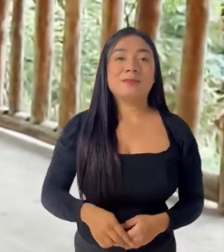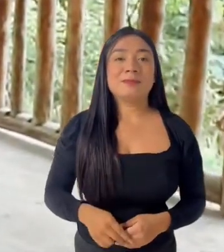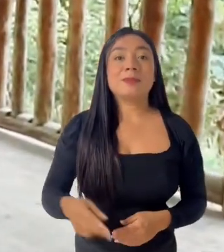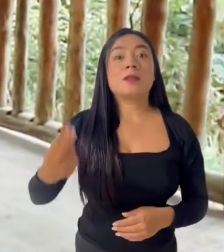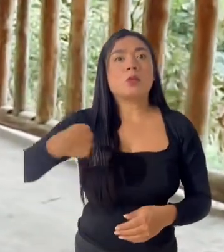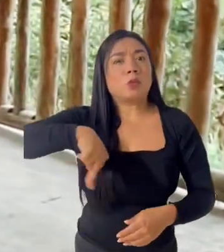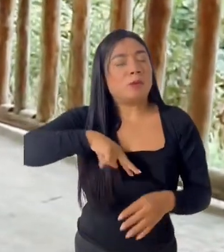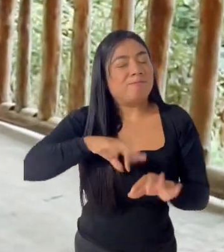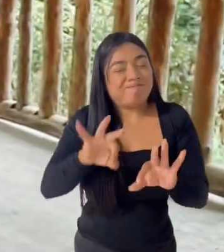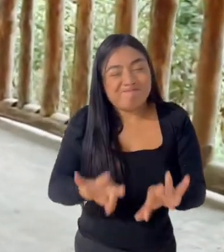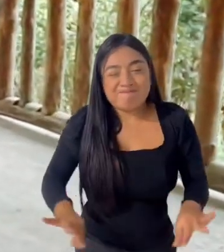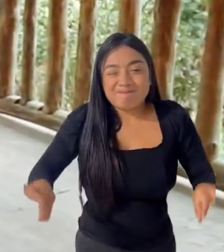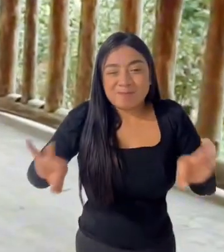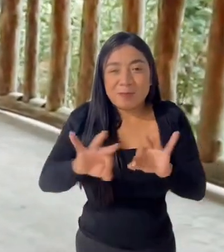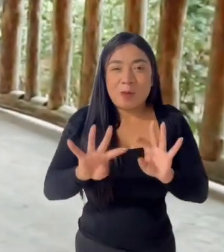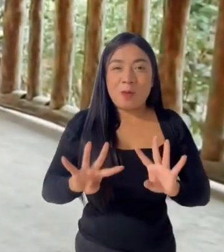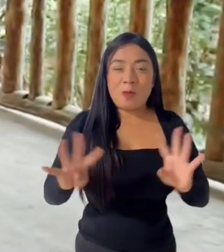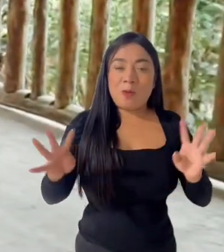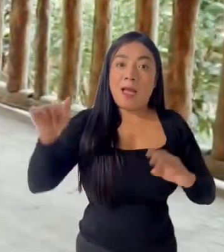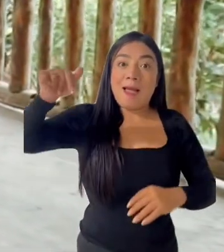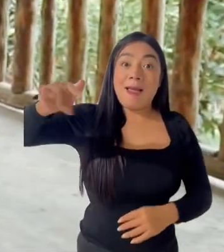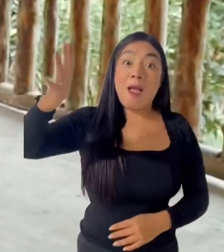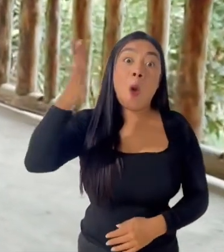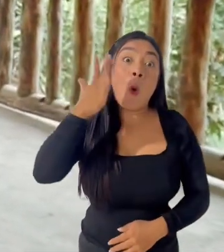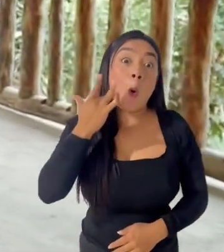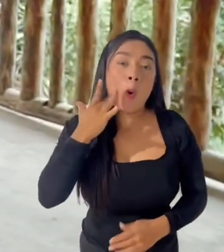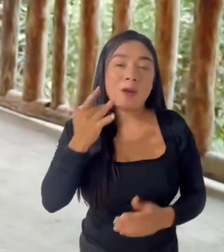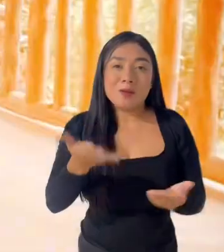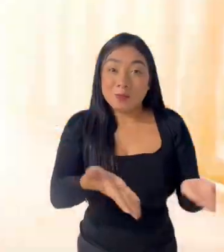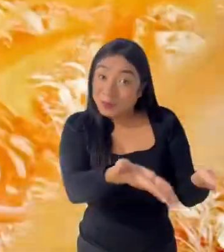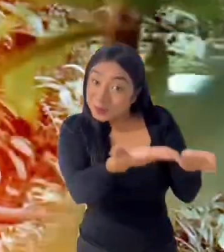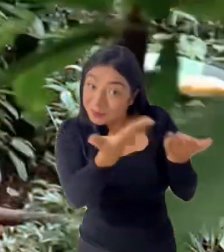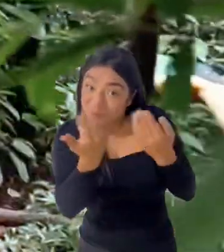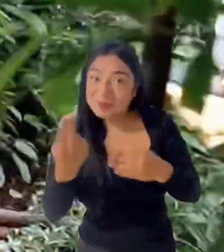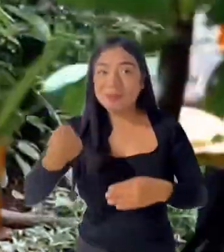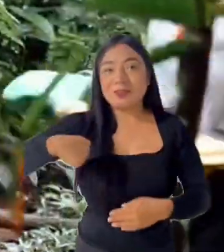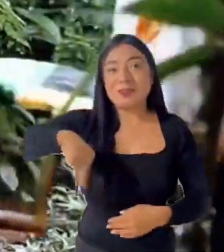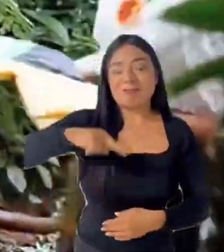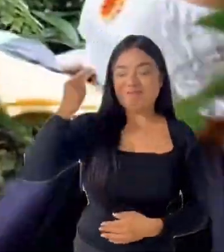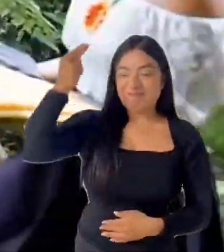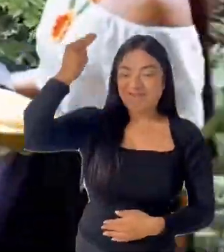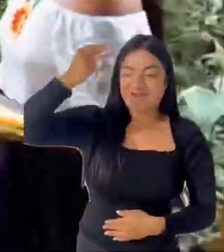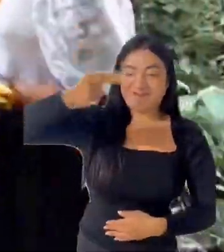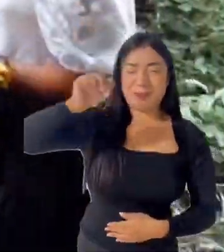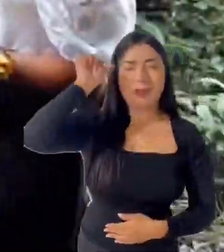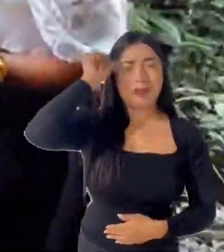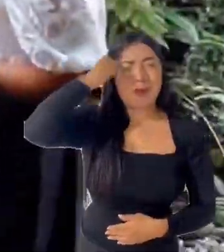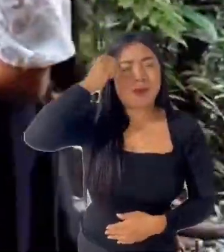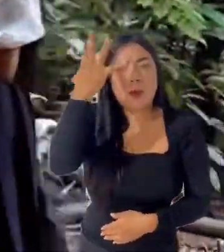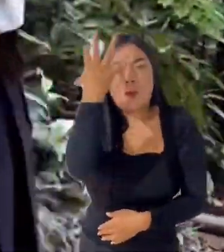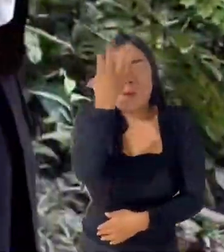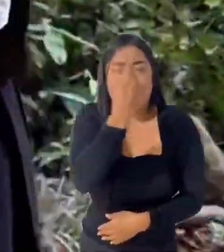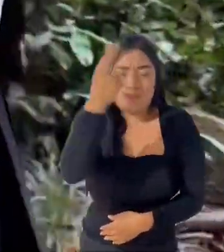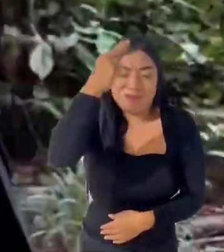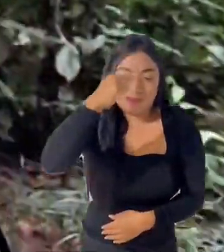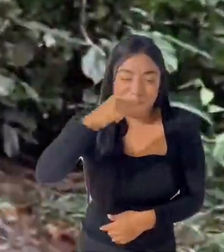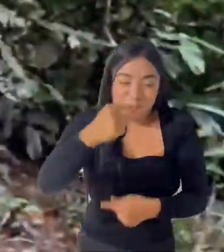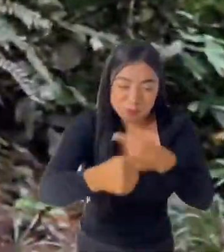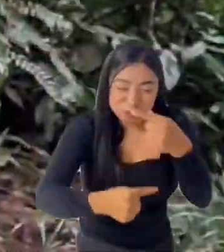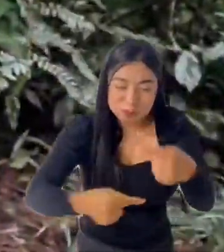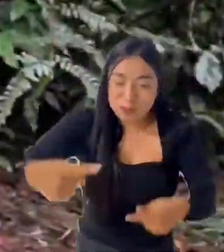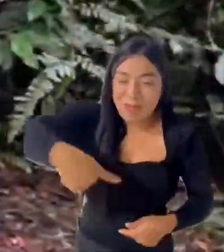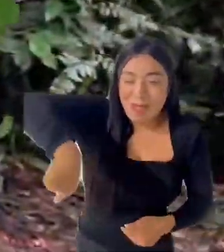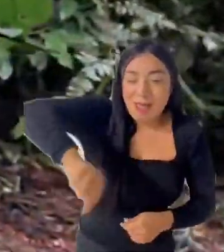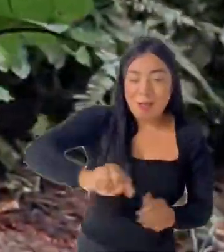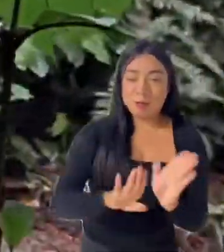Por eso hoy, que celebramos las efemérides de Orito, queremos invitarte a que la historia nos recuerde como la generación